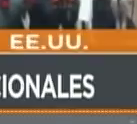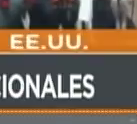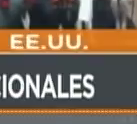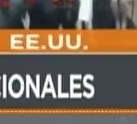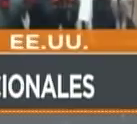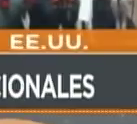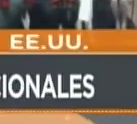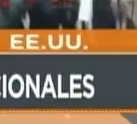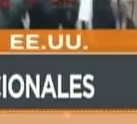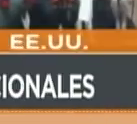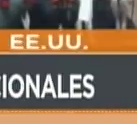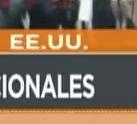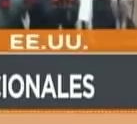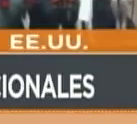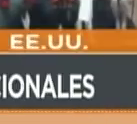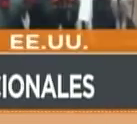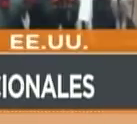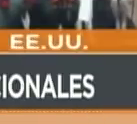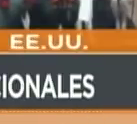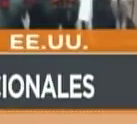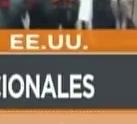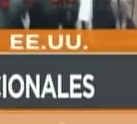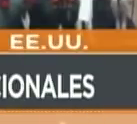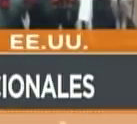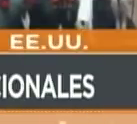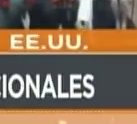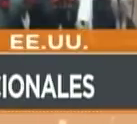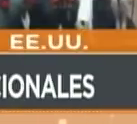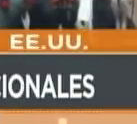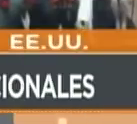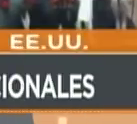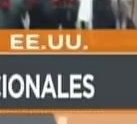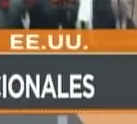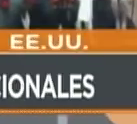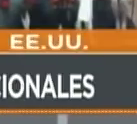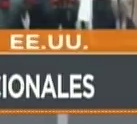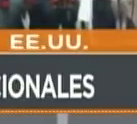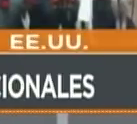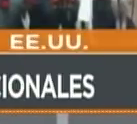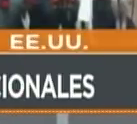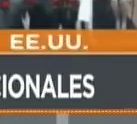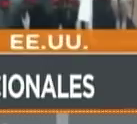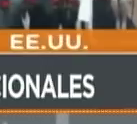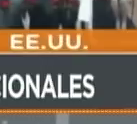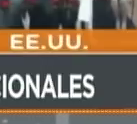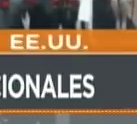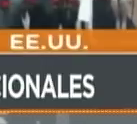tienes? ¿Cuánto tiempo? ¿Tú estás comunicado con Estados Unidos?